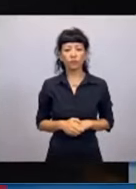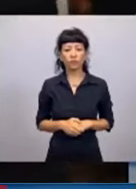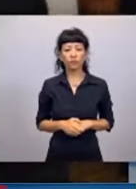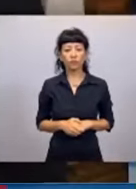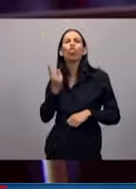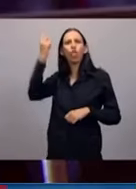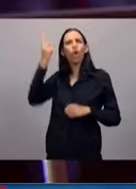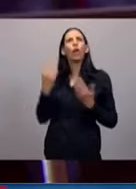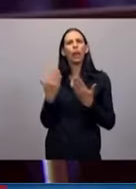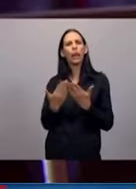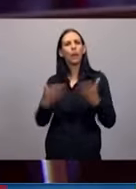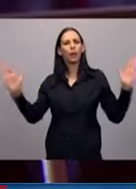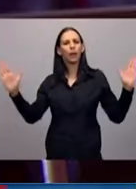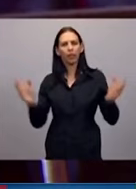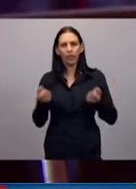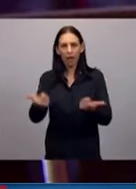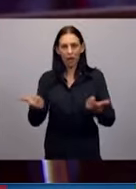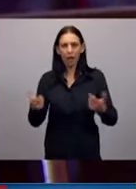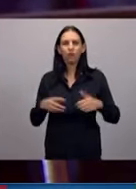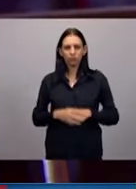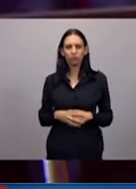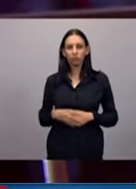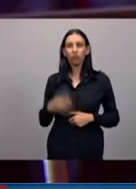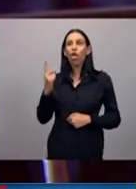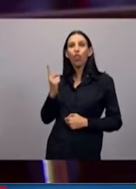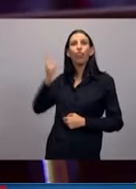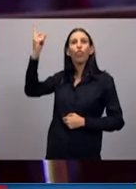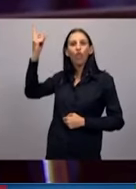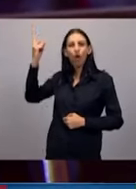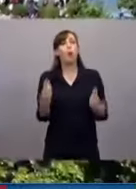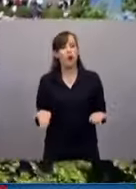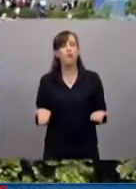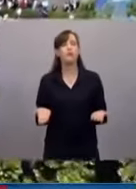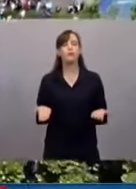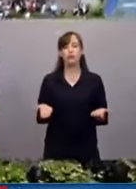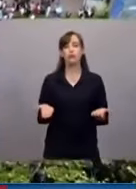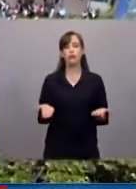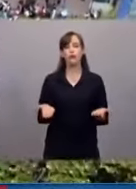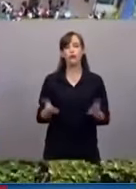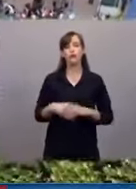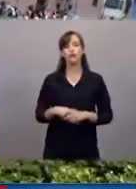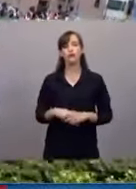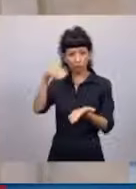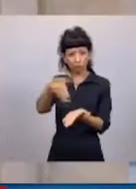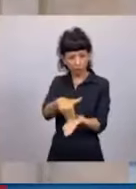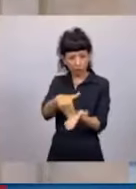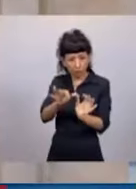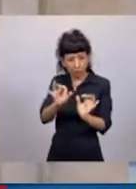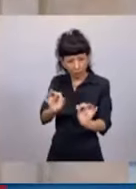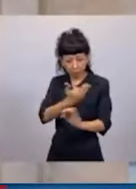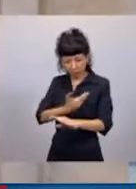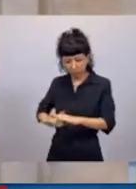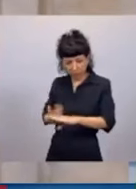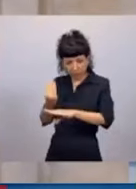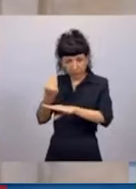pase por la calle va a ser víctima de su atentado. Están atacando lo que es la educación y el transporte, es